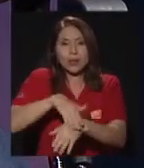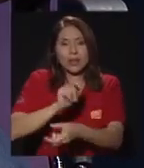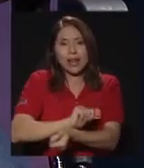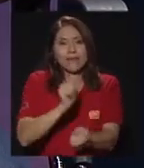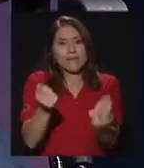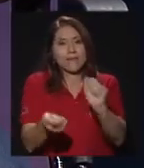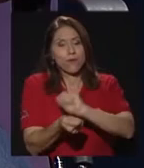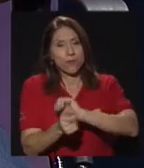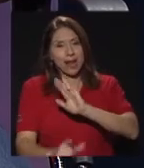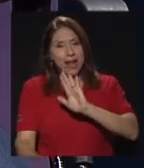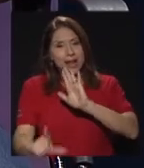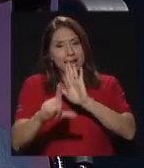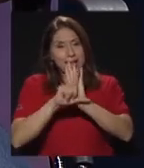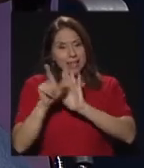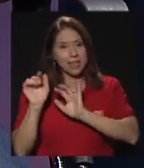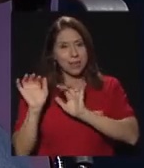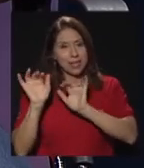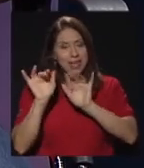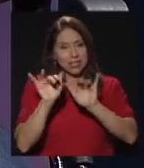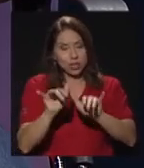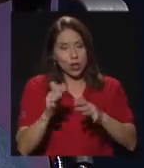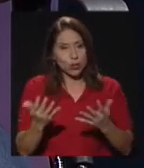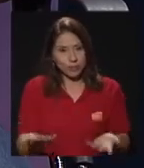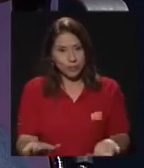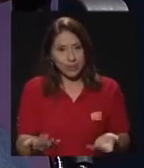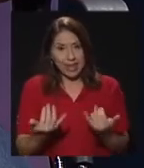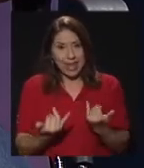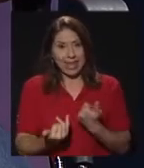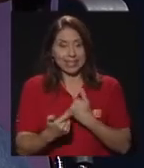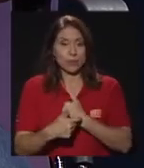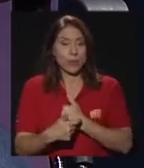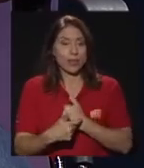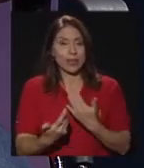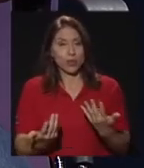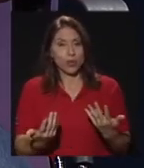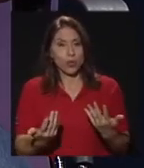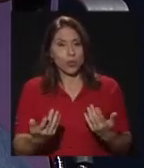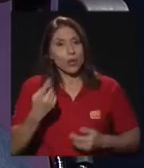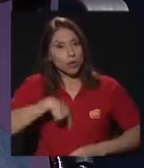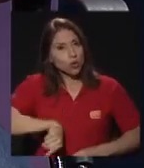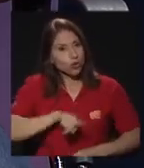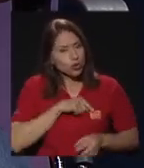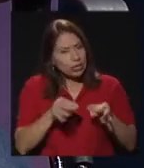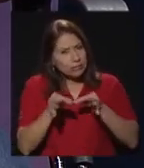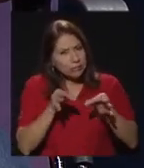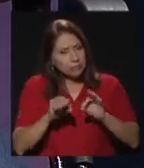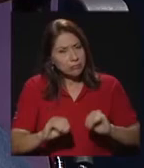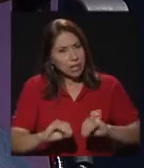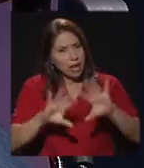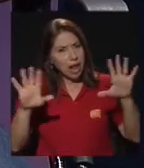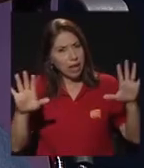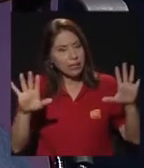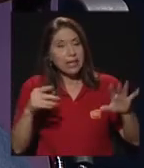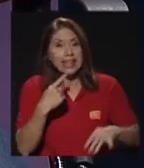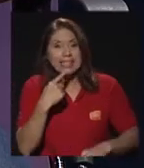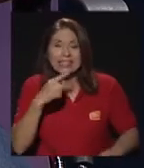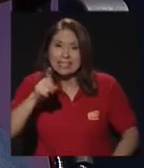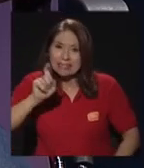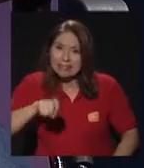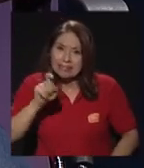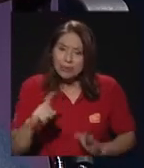ley de migración. Y en este momento, bueno, nosotras hemos sido muy claras en plantear de que urge